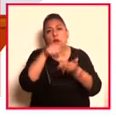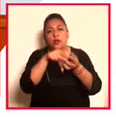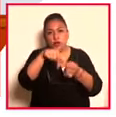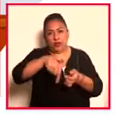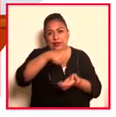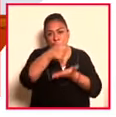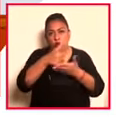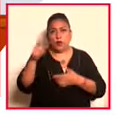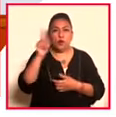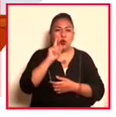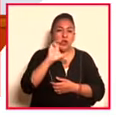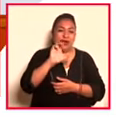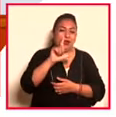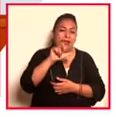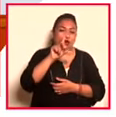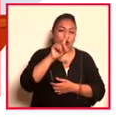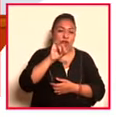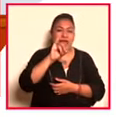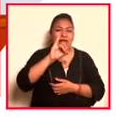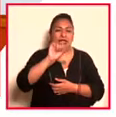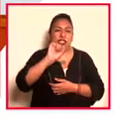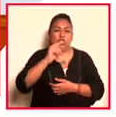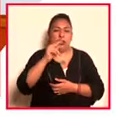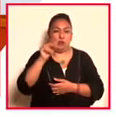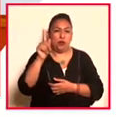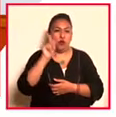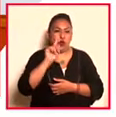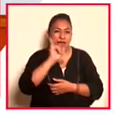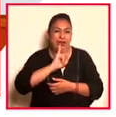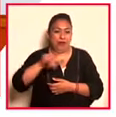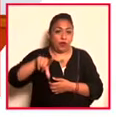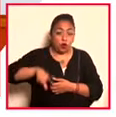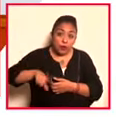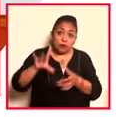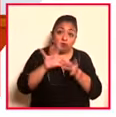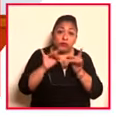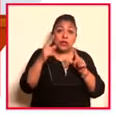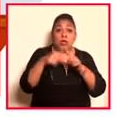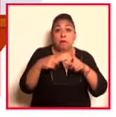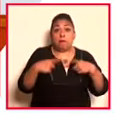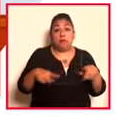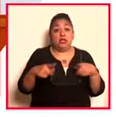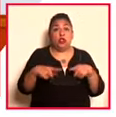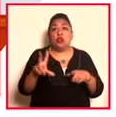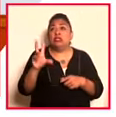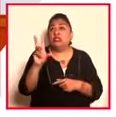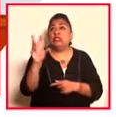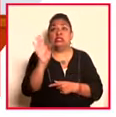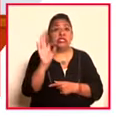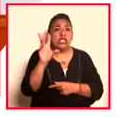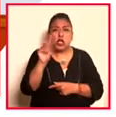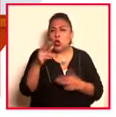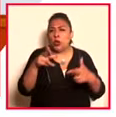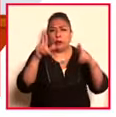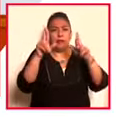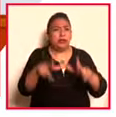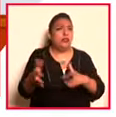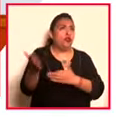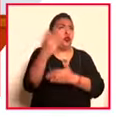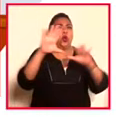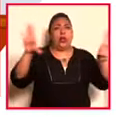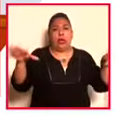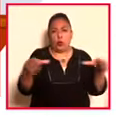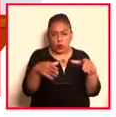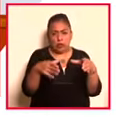Claudia Sheinbaum explicó que se trata de personalidades que no necesariamente representan a toda la comunidad, pero